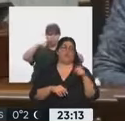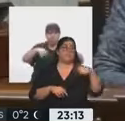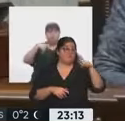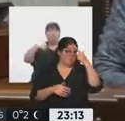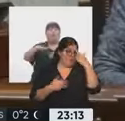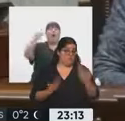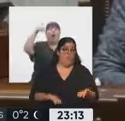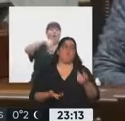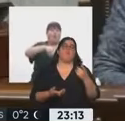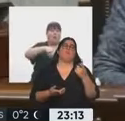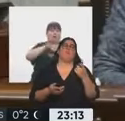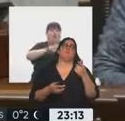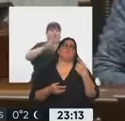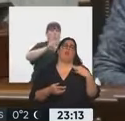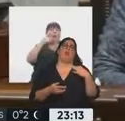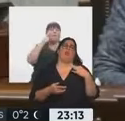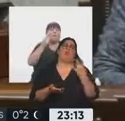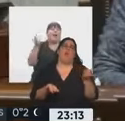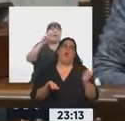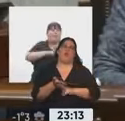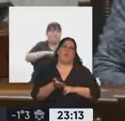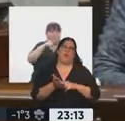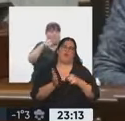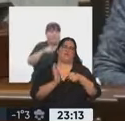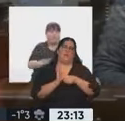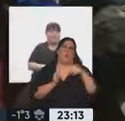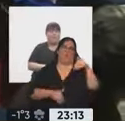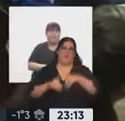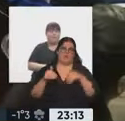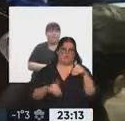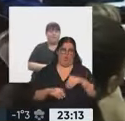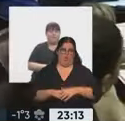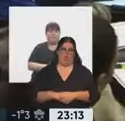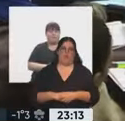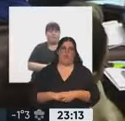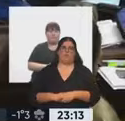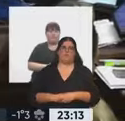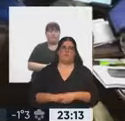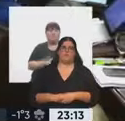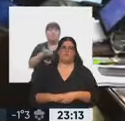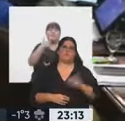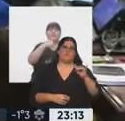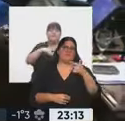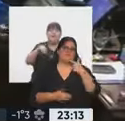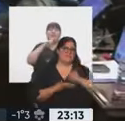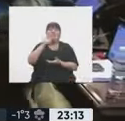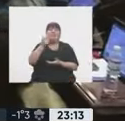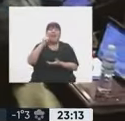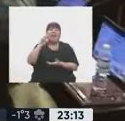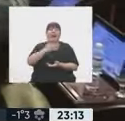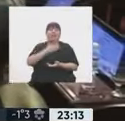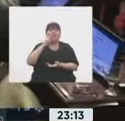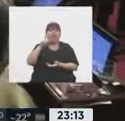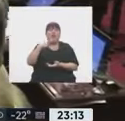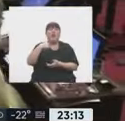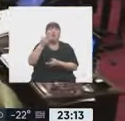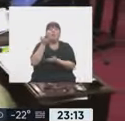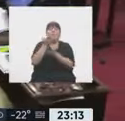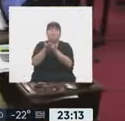practique una votación a efectos de ratificar Sí senadora taglia ferr hago una